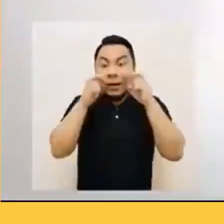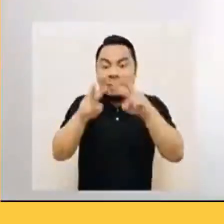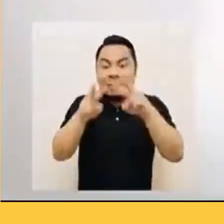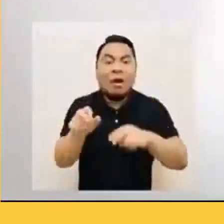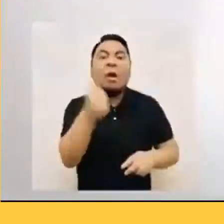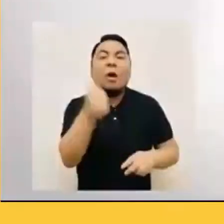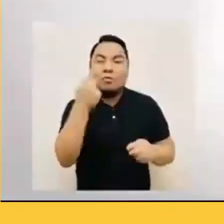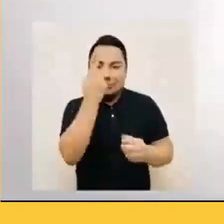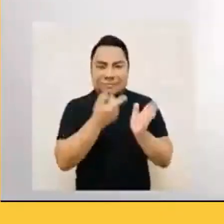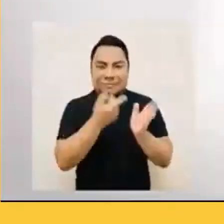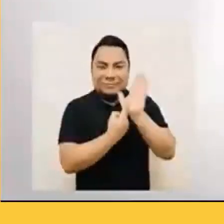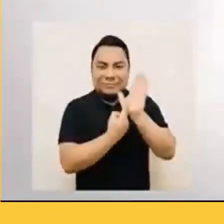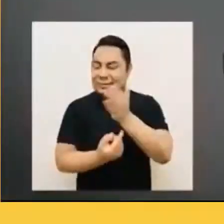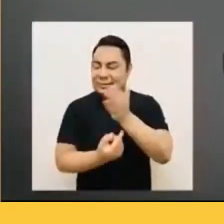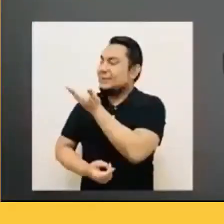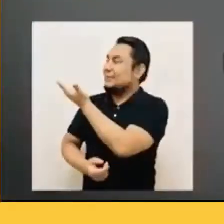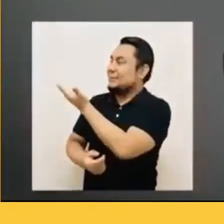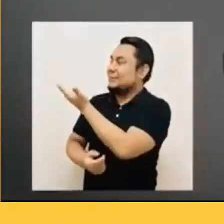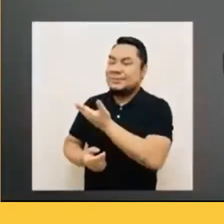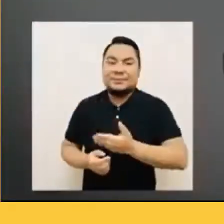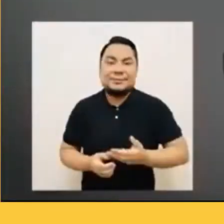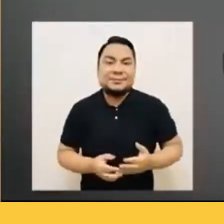Ahora veamos esta segunda pieza.